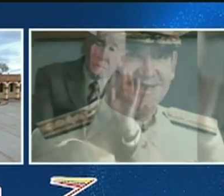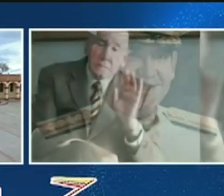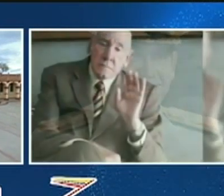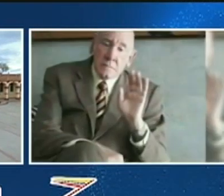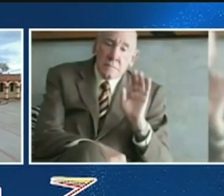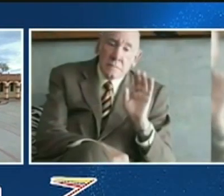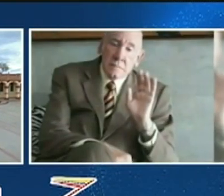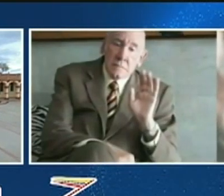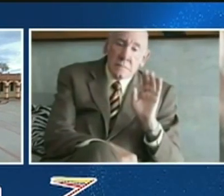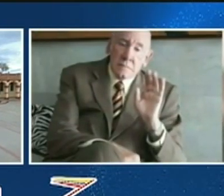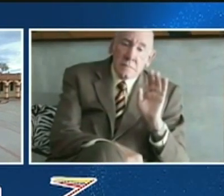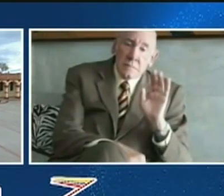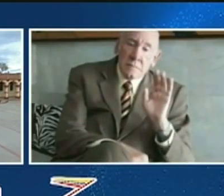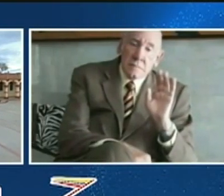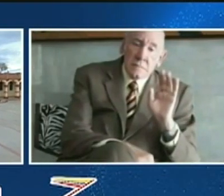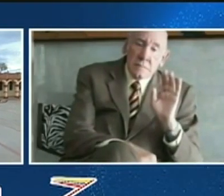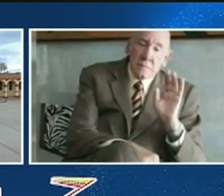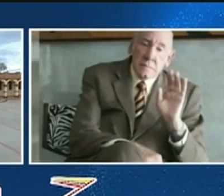¡Gracias!